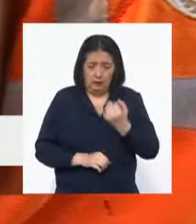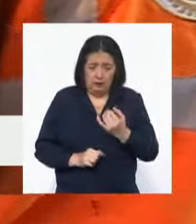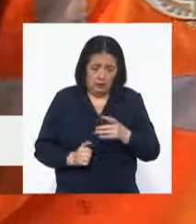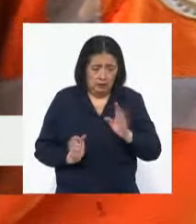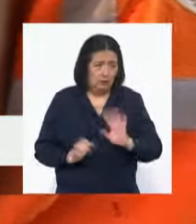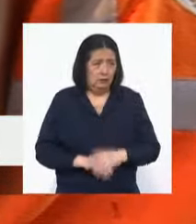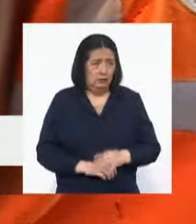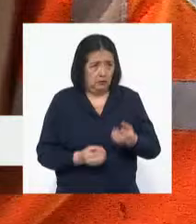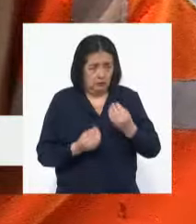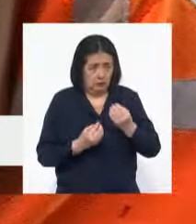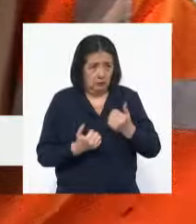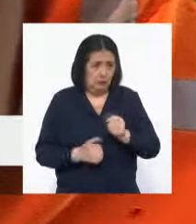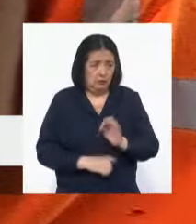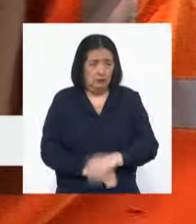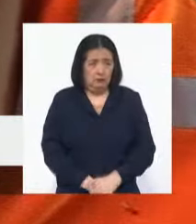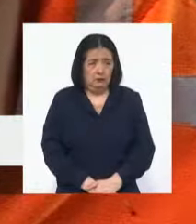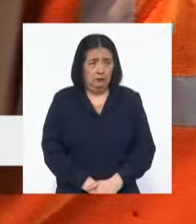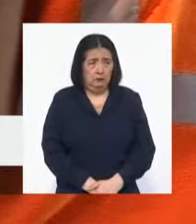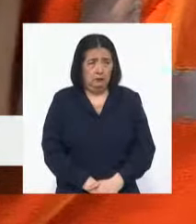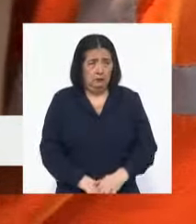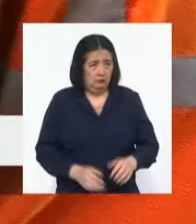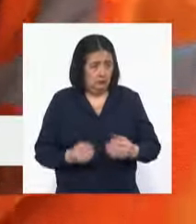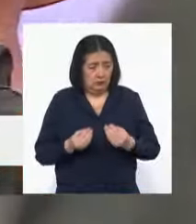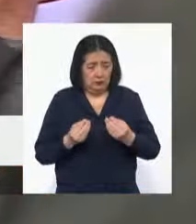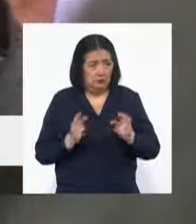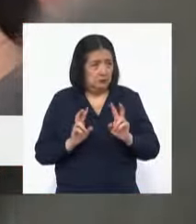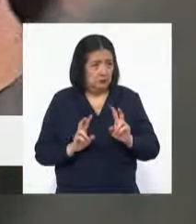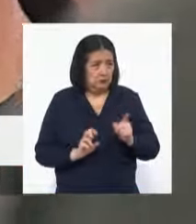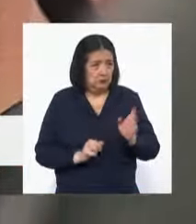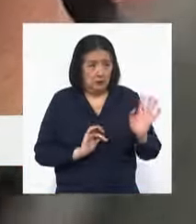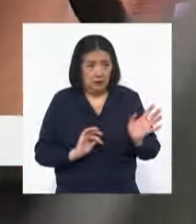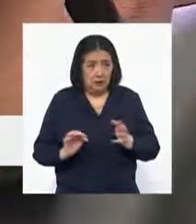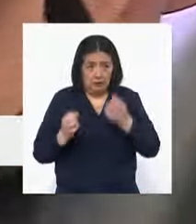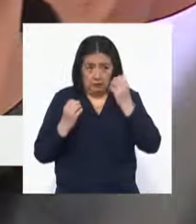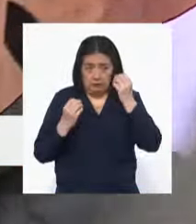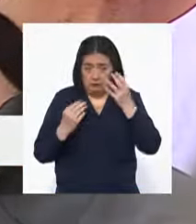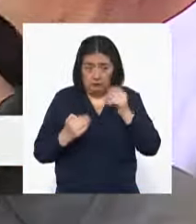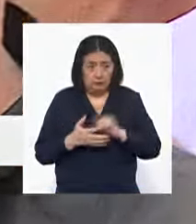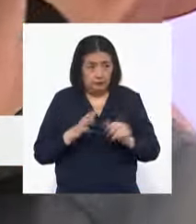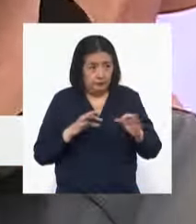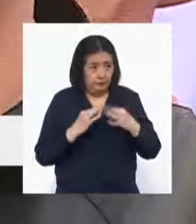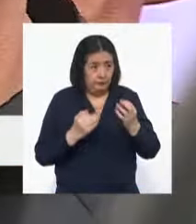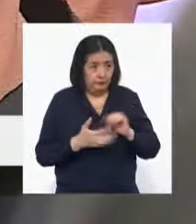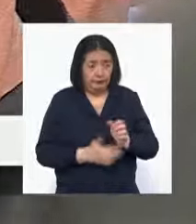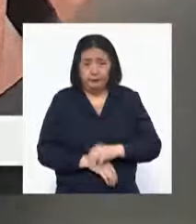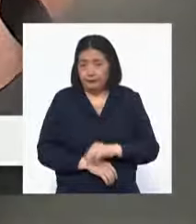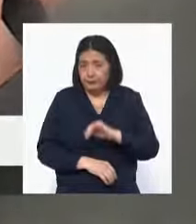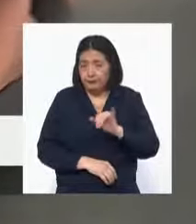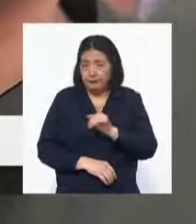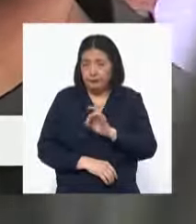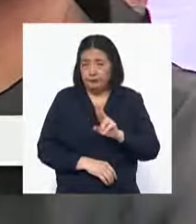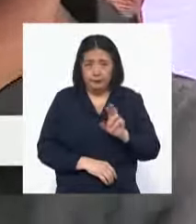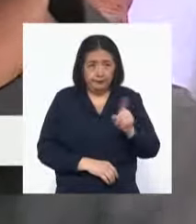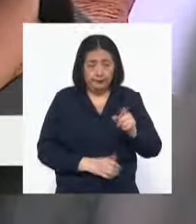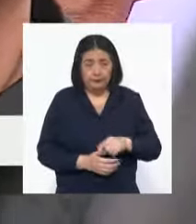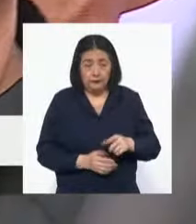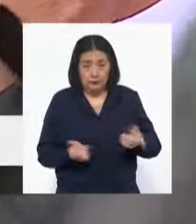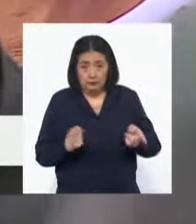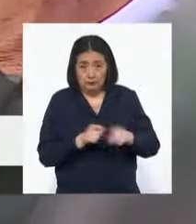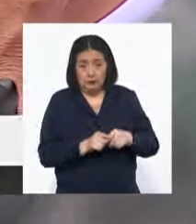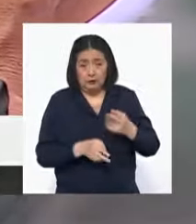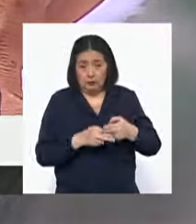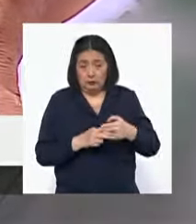flaco, tienes que alimentarte. Le da su vitamina. Él me llamó. Según información por parte de la familia de Jairo Villavicencio, Gustavo, su